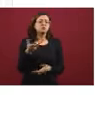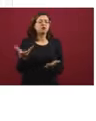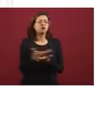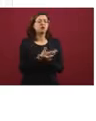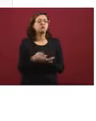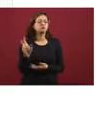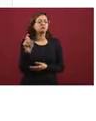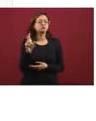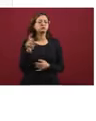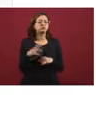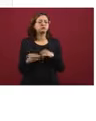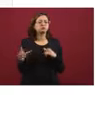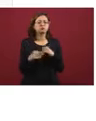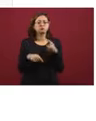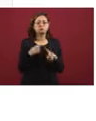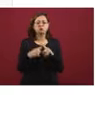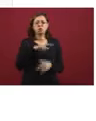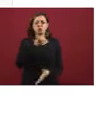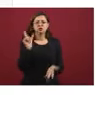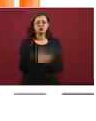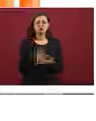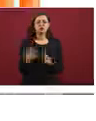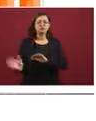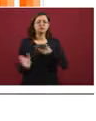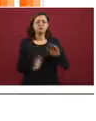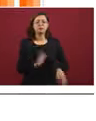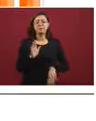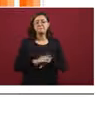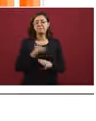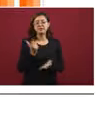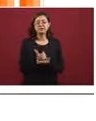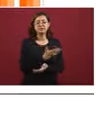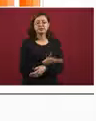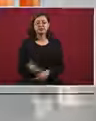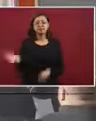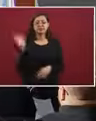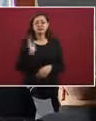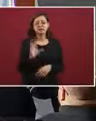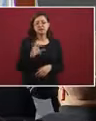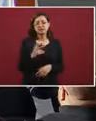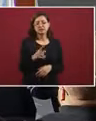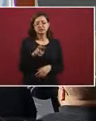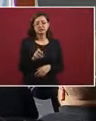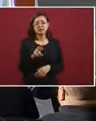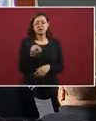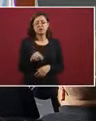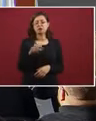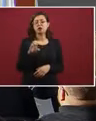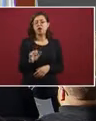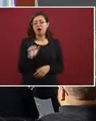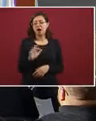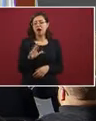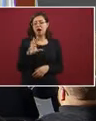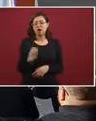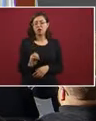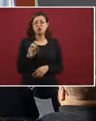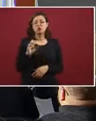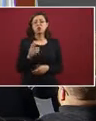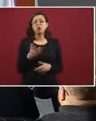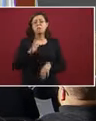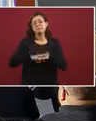margen. Las marcas con los precios más altos en promedio en el país es Chevron, Redco y Shell, mientras que las más económicas en promedio